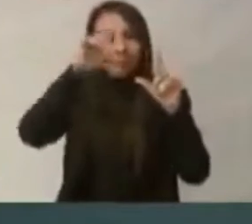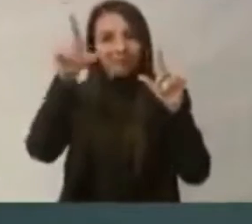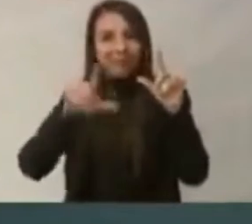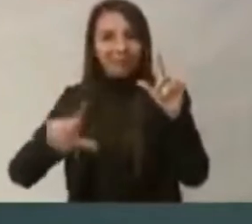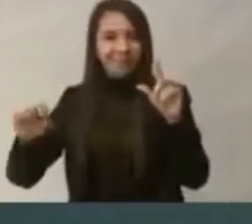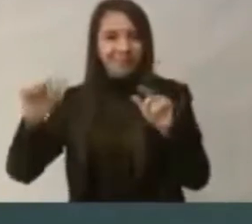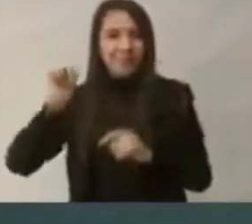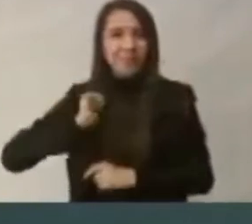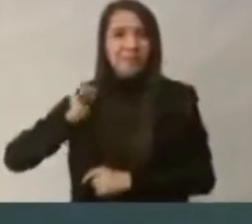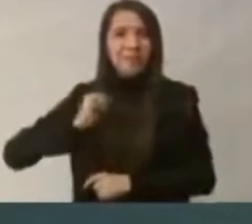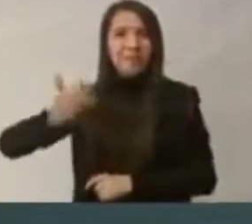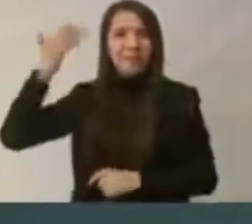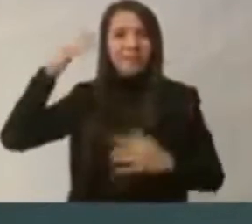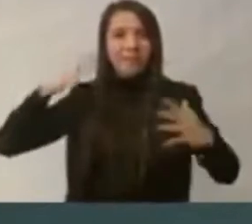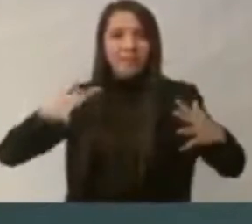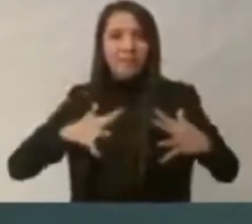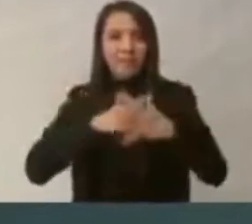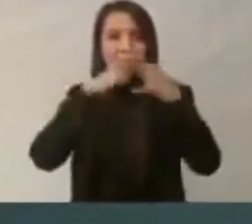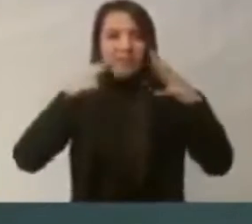guerra de